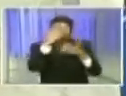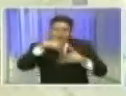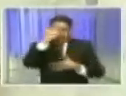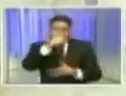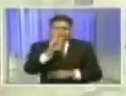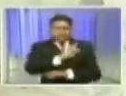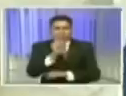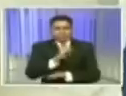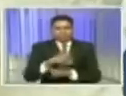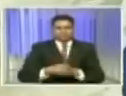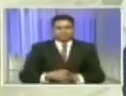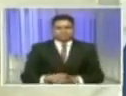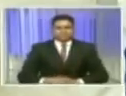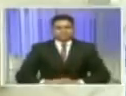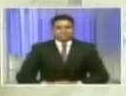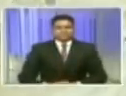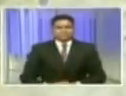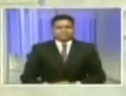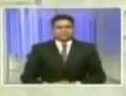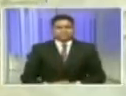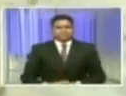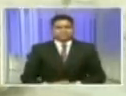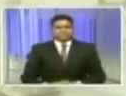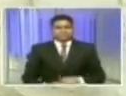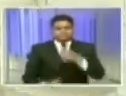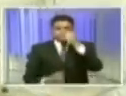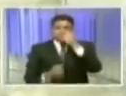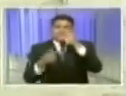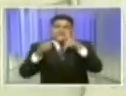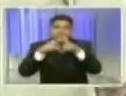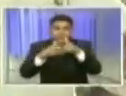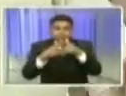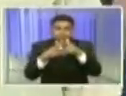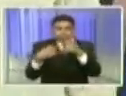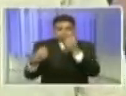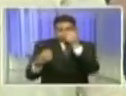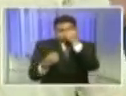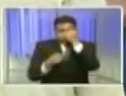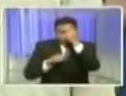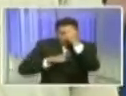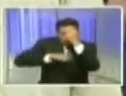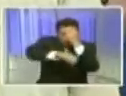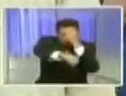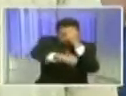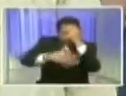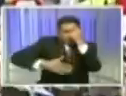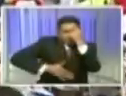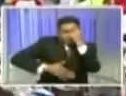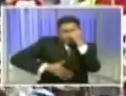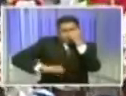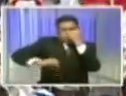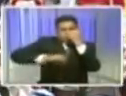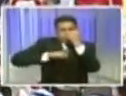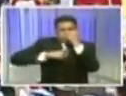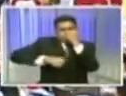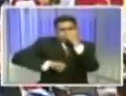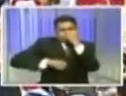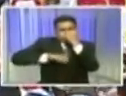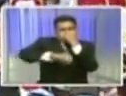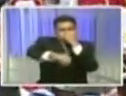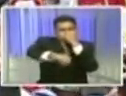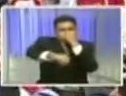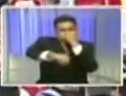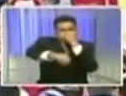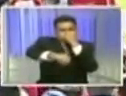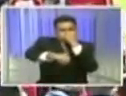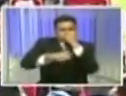Así, Potro. Entonces, mira, yo le lanzo aquí, muévete. Ah, se va a dejar pegar, no te digo yo. Este Potro. Mira, Potro, ponte